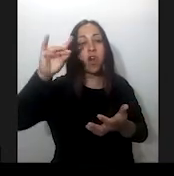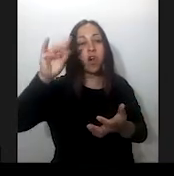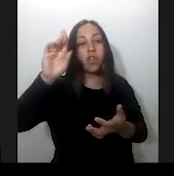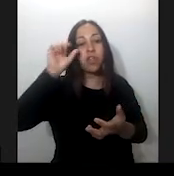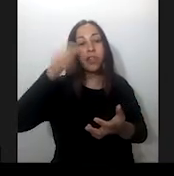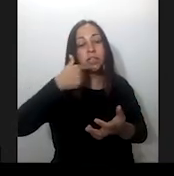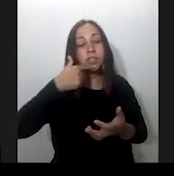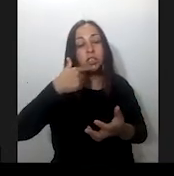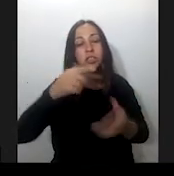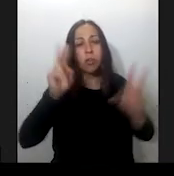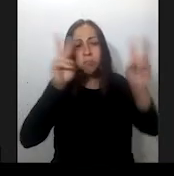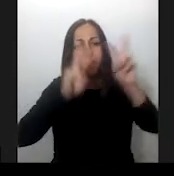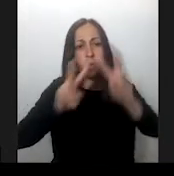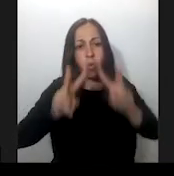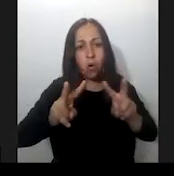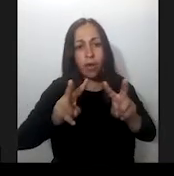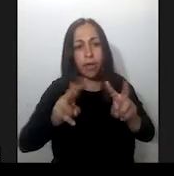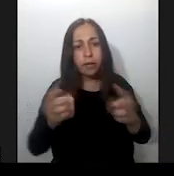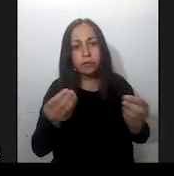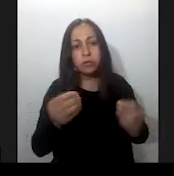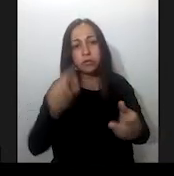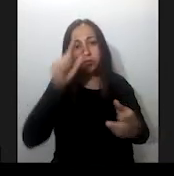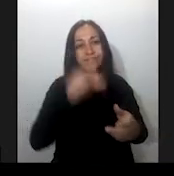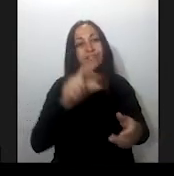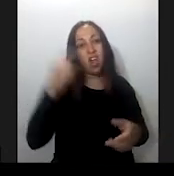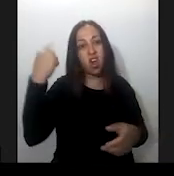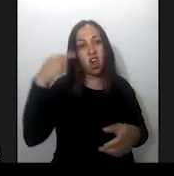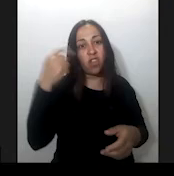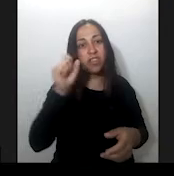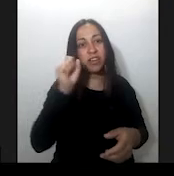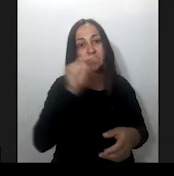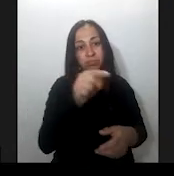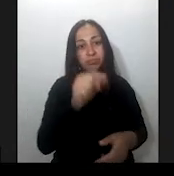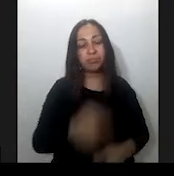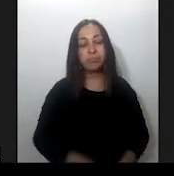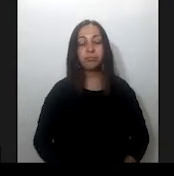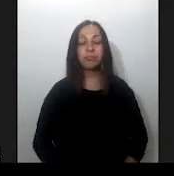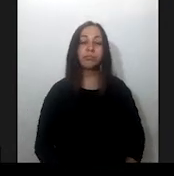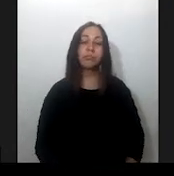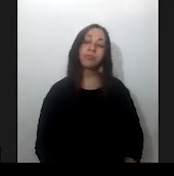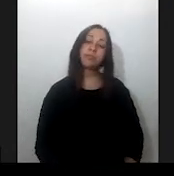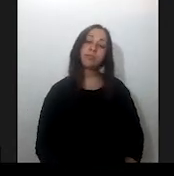de búsqueda, tiene que ser Londres.